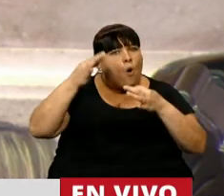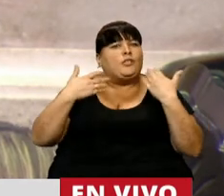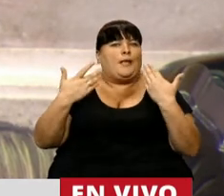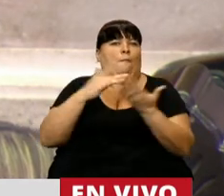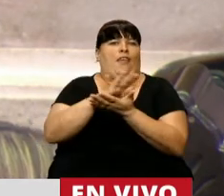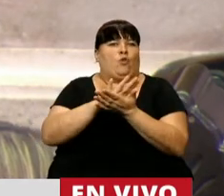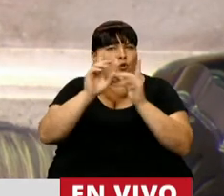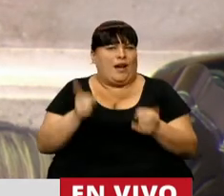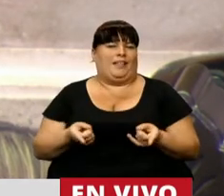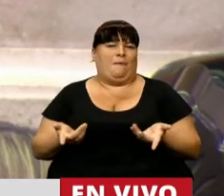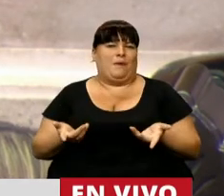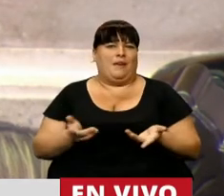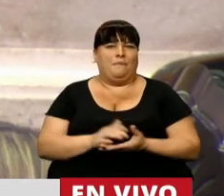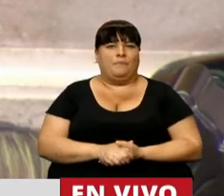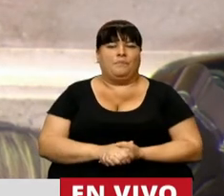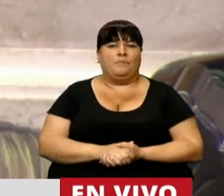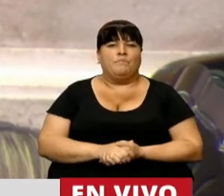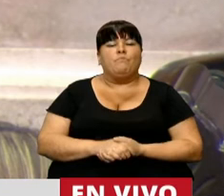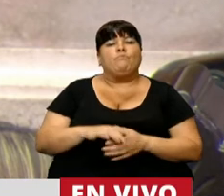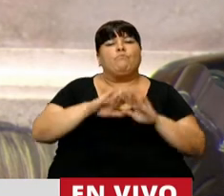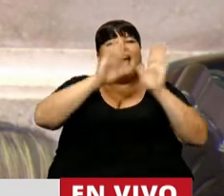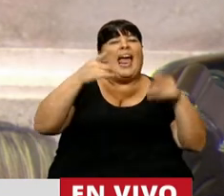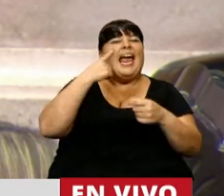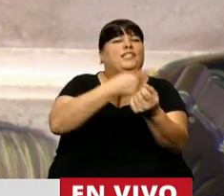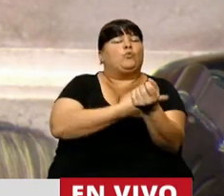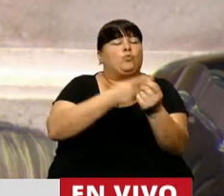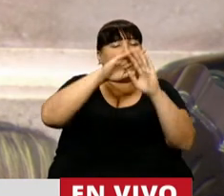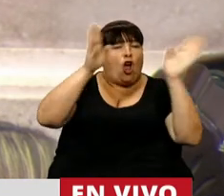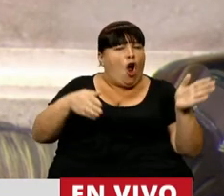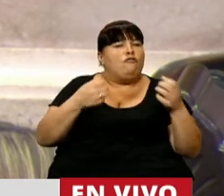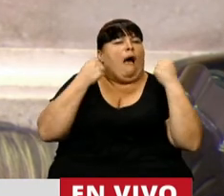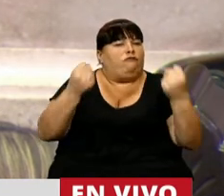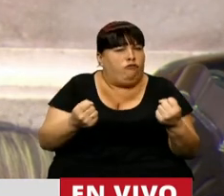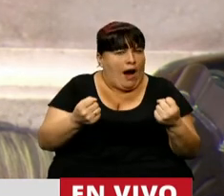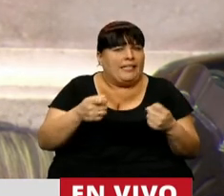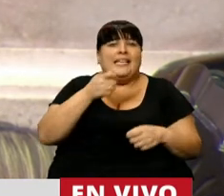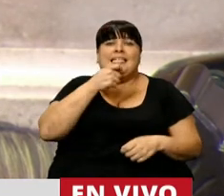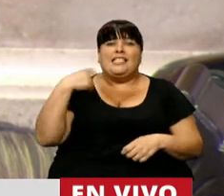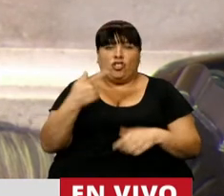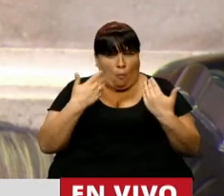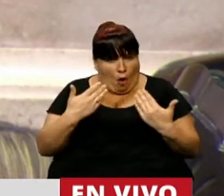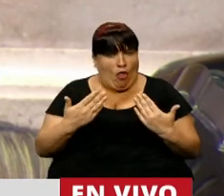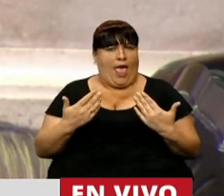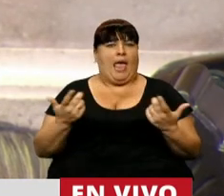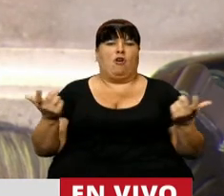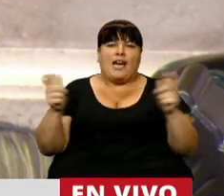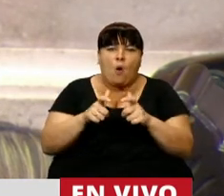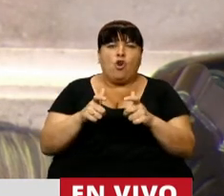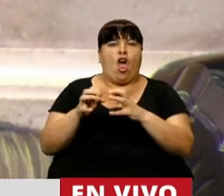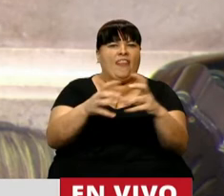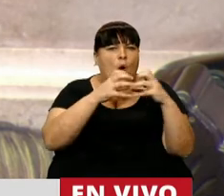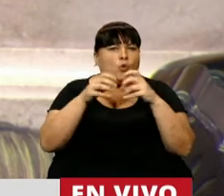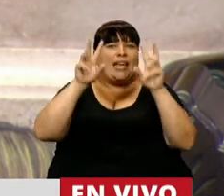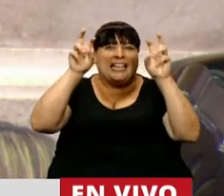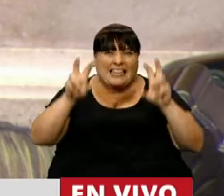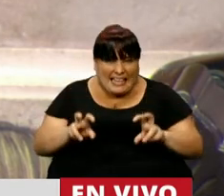de las circunstancias. Y las instituciones fortalecidas. Y si tenemos la capacidad como para sentarnos y discutir sobre